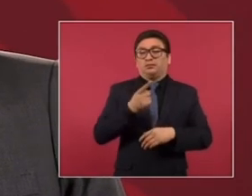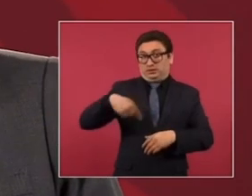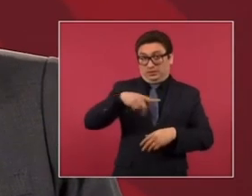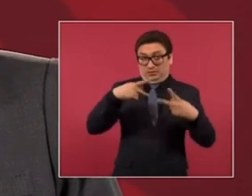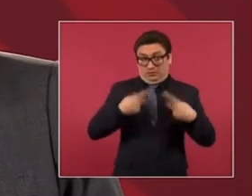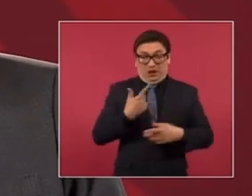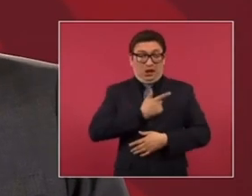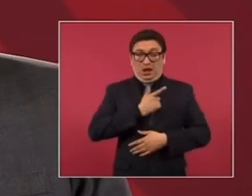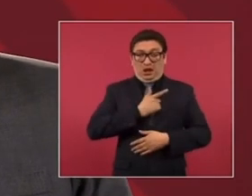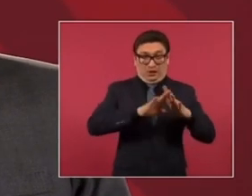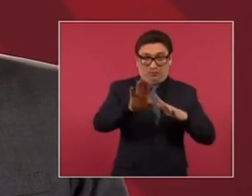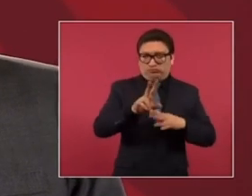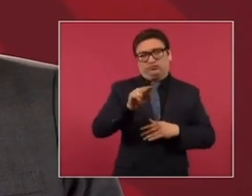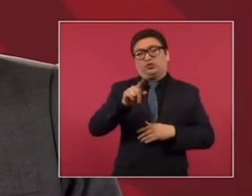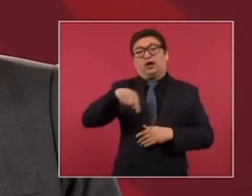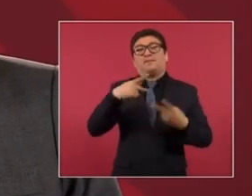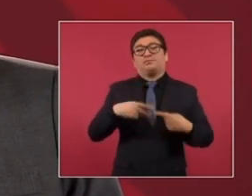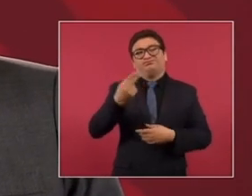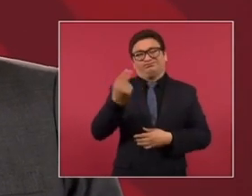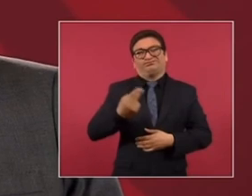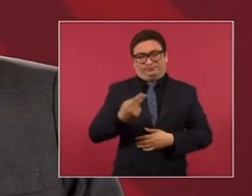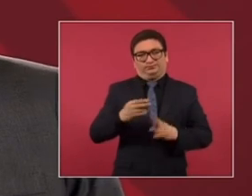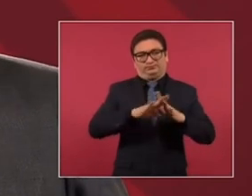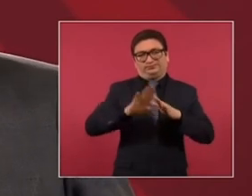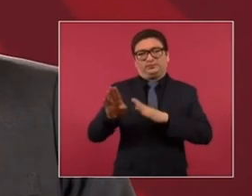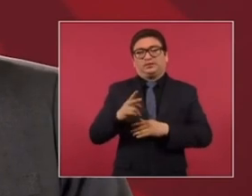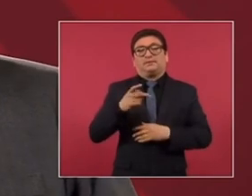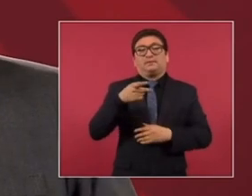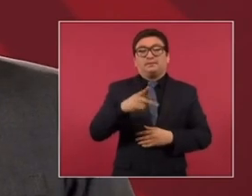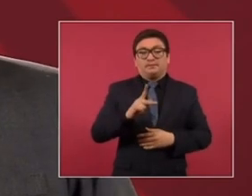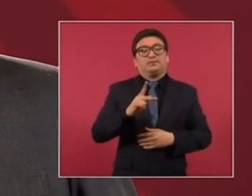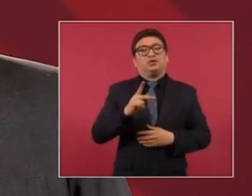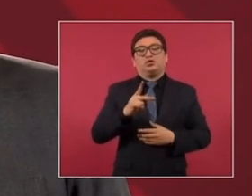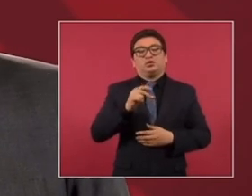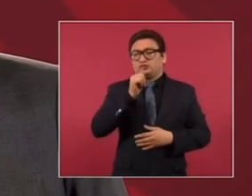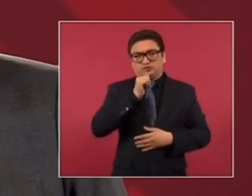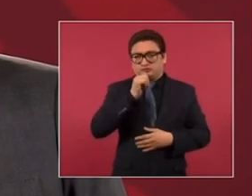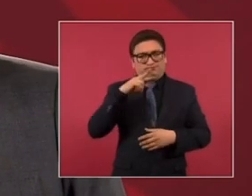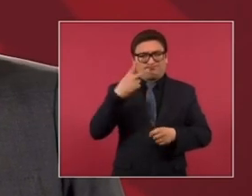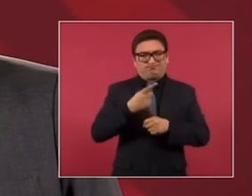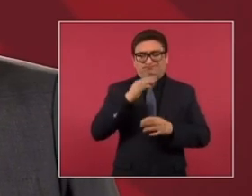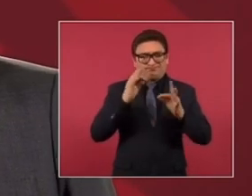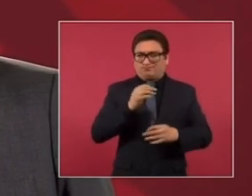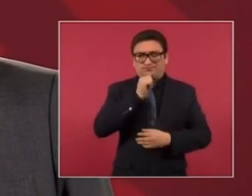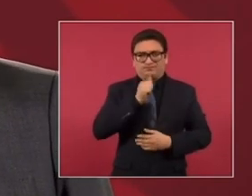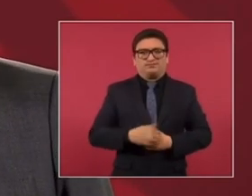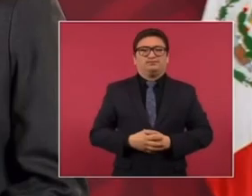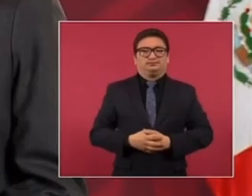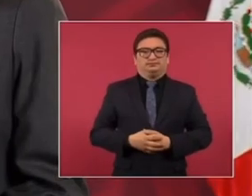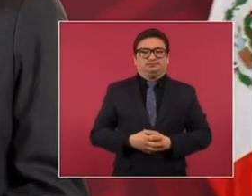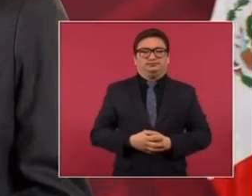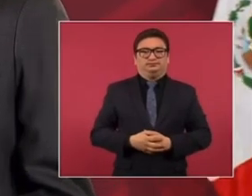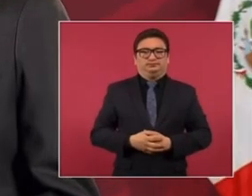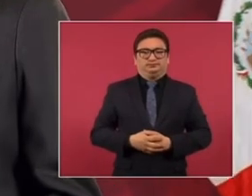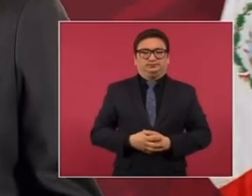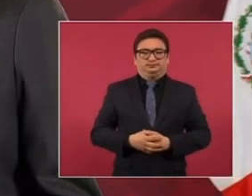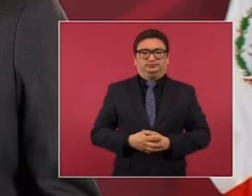sino por necesidad. Sin embargo, no ha habido mucha voluntad en este